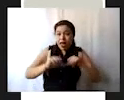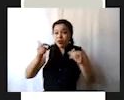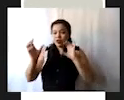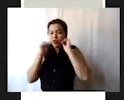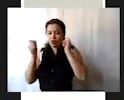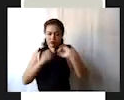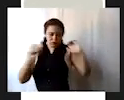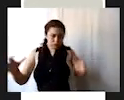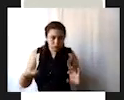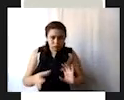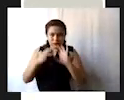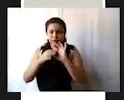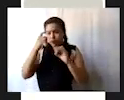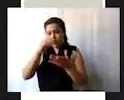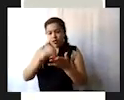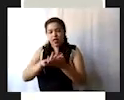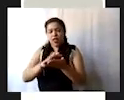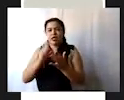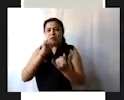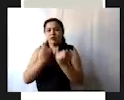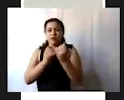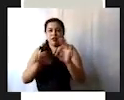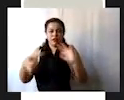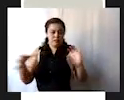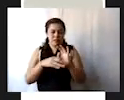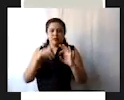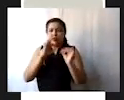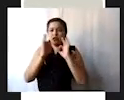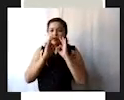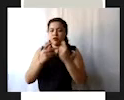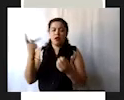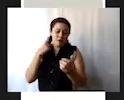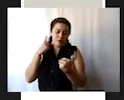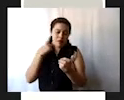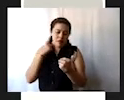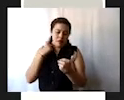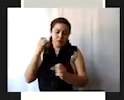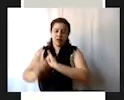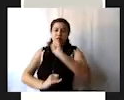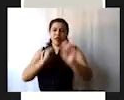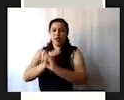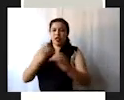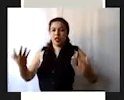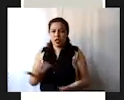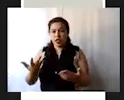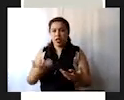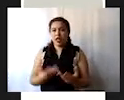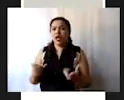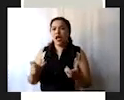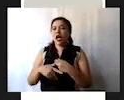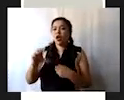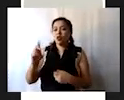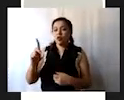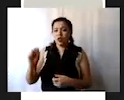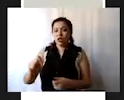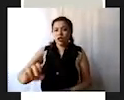están trabajando con la agenda. Es una forma de hacer política internacional. Algo que está haciendo los ODS